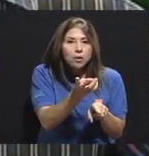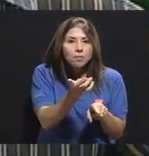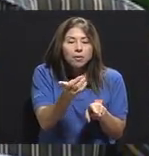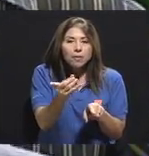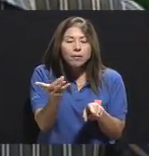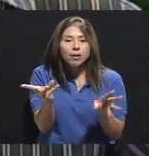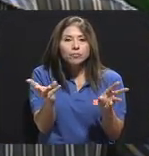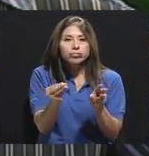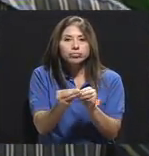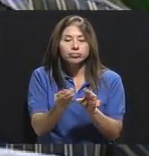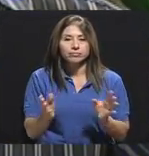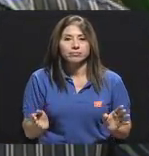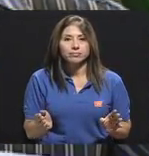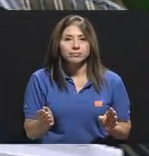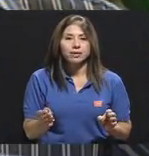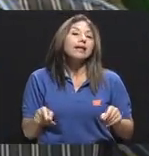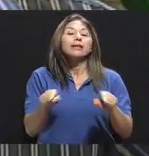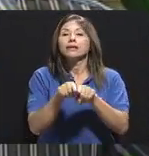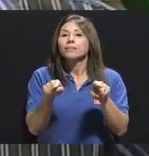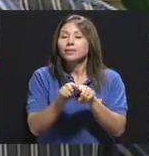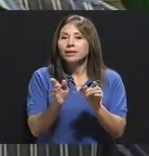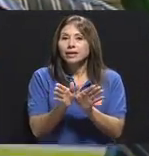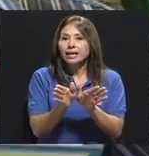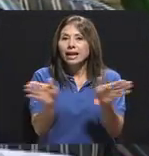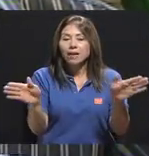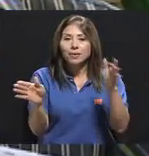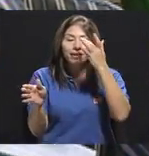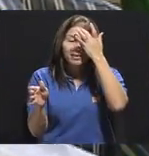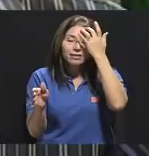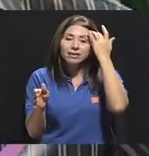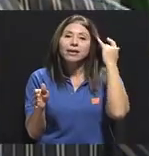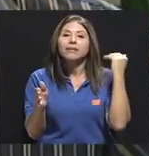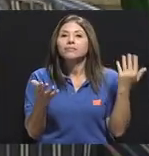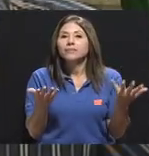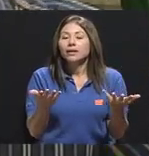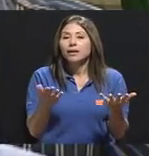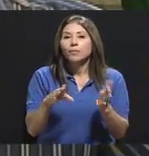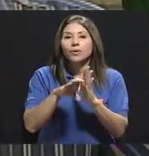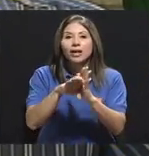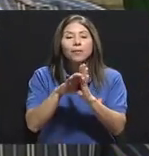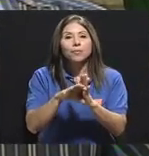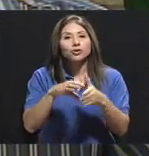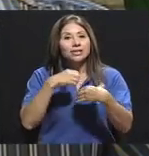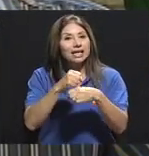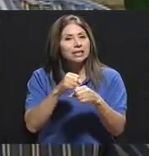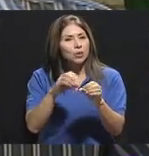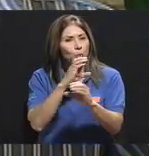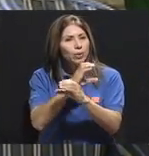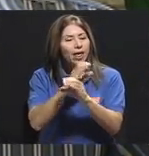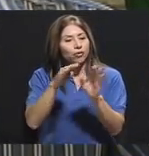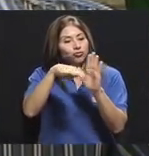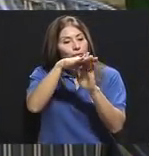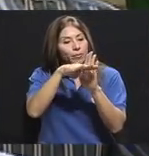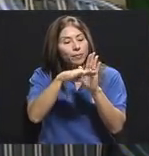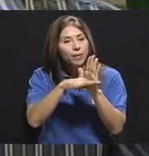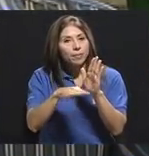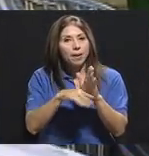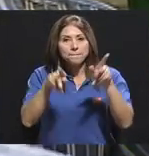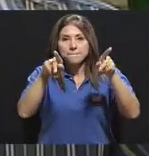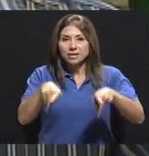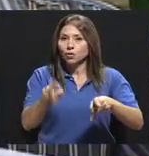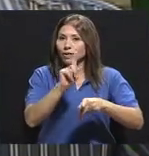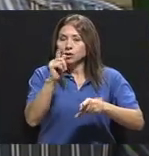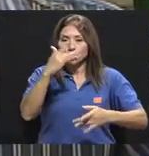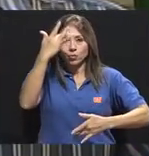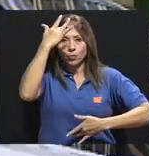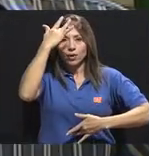generales Normalmente se dan para las personas que no están sufriendo este tipo de condiciones pero las personas que ya